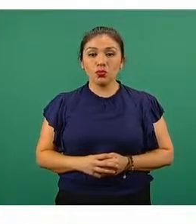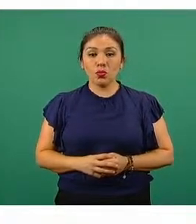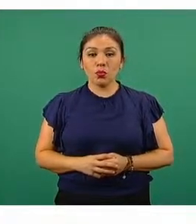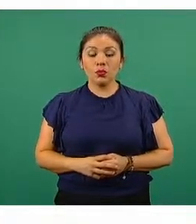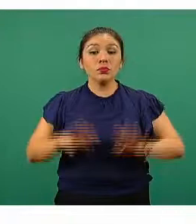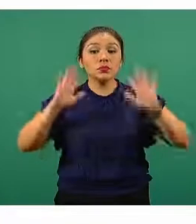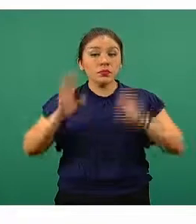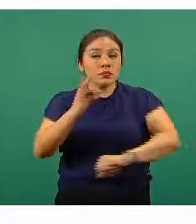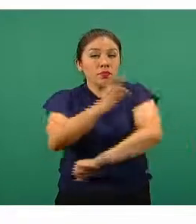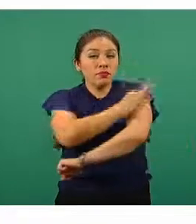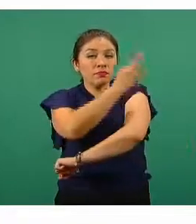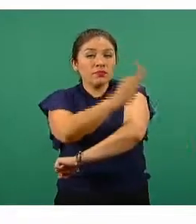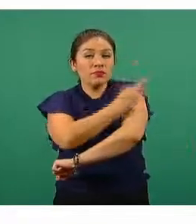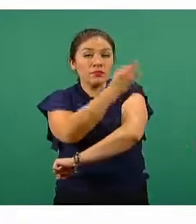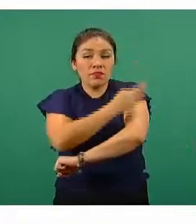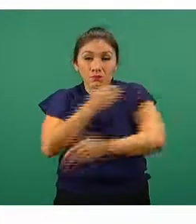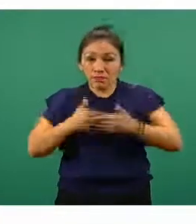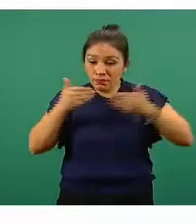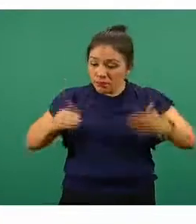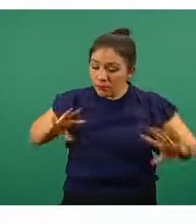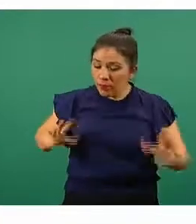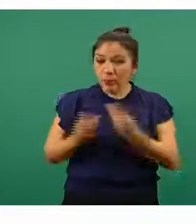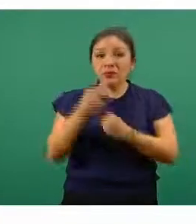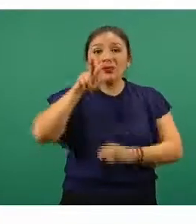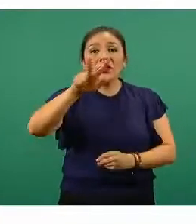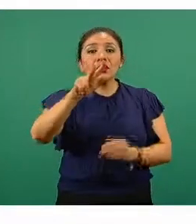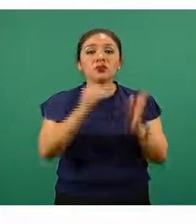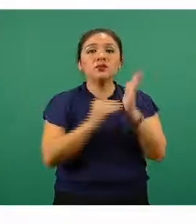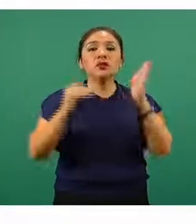Hemos aplicado hasta el momento